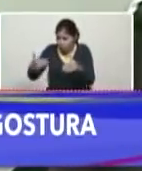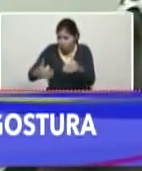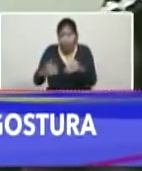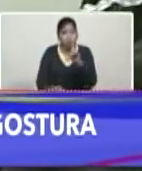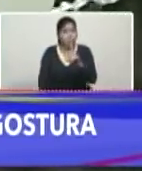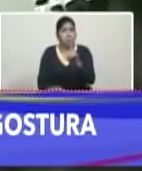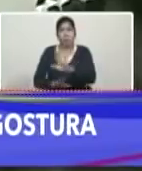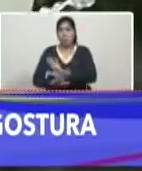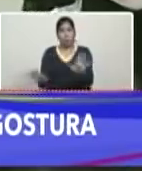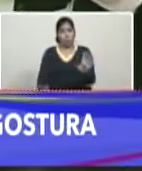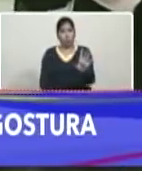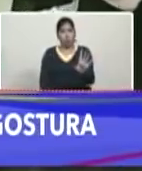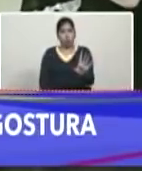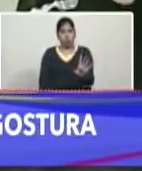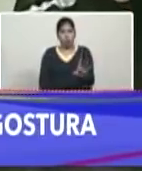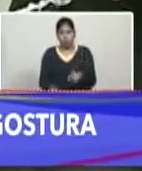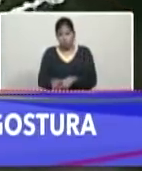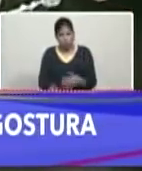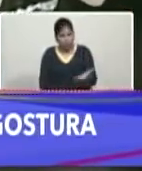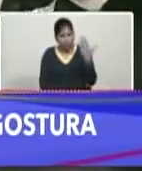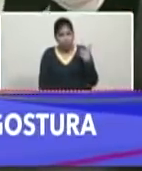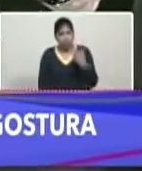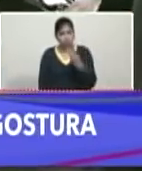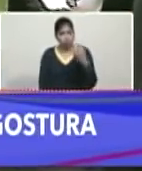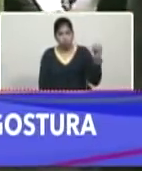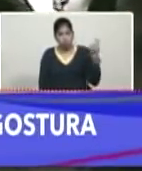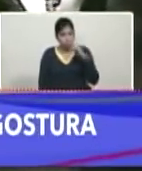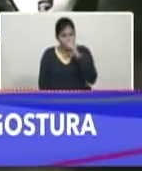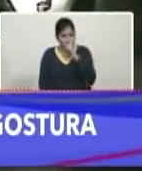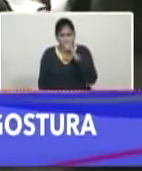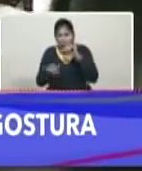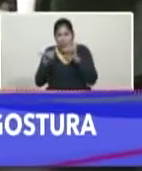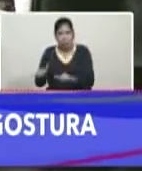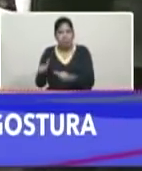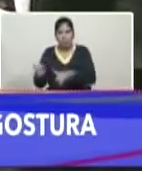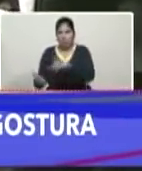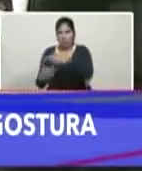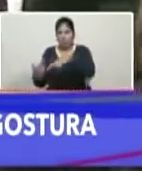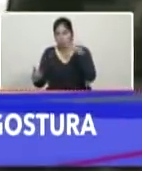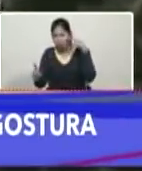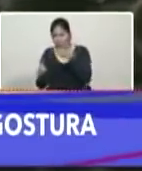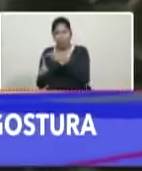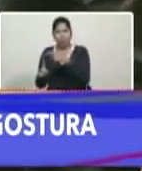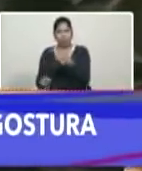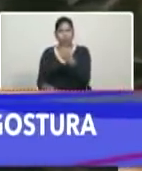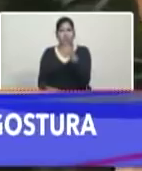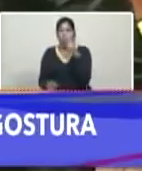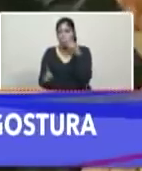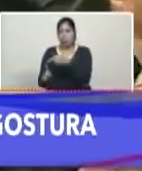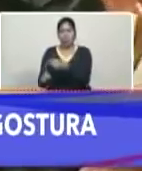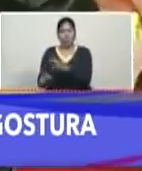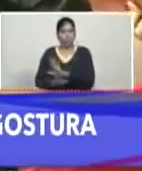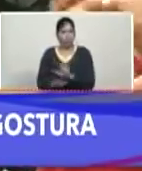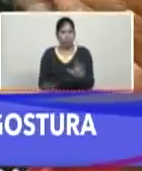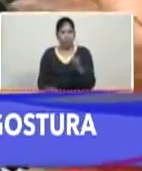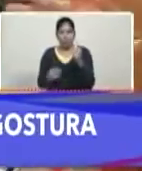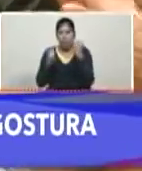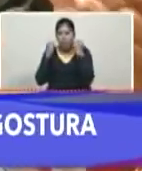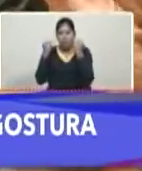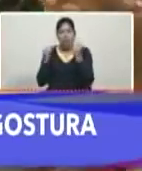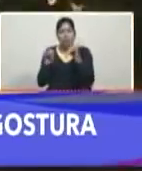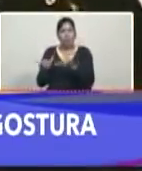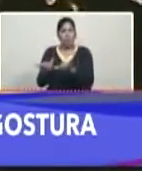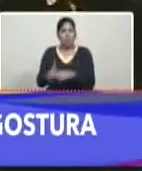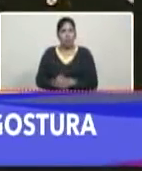entró por esa puerta hace 200 años. Es la revolución de Bolívar que ha vuelto en el siglo XXI y se ha hecho y